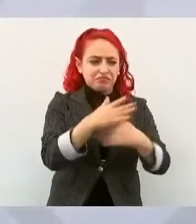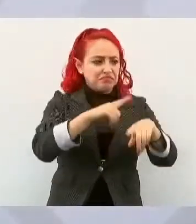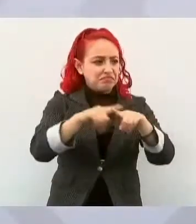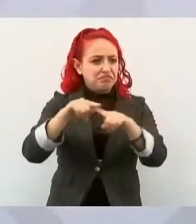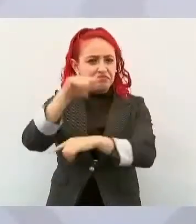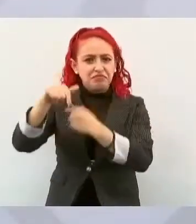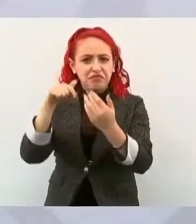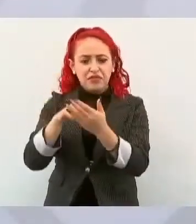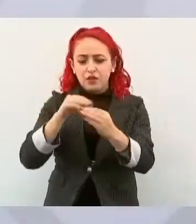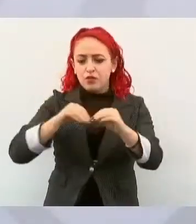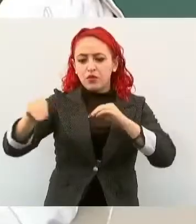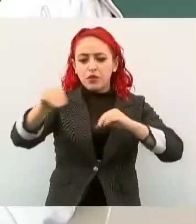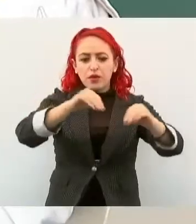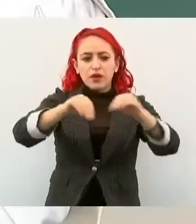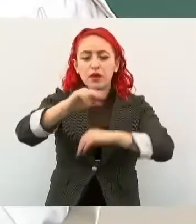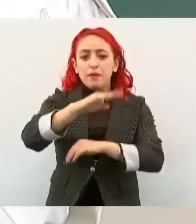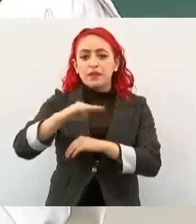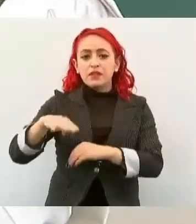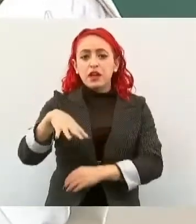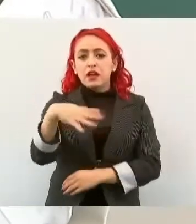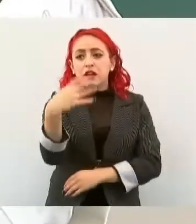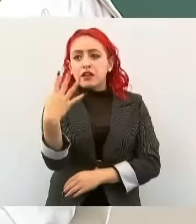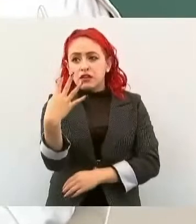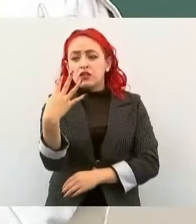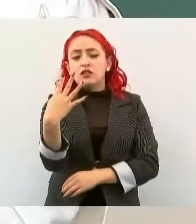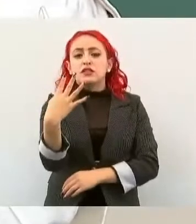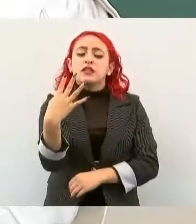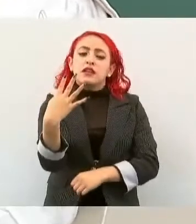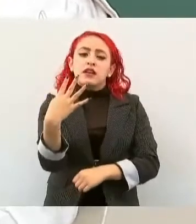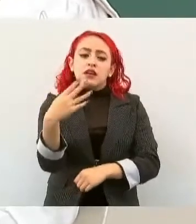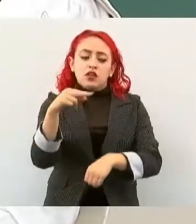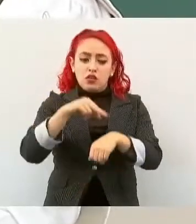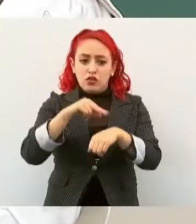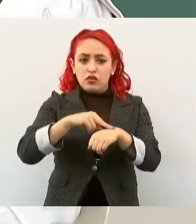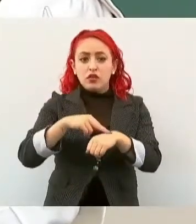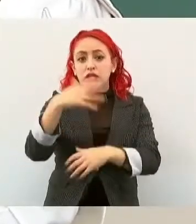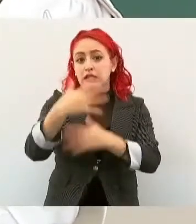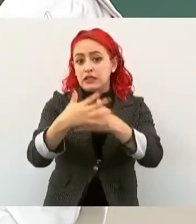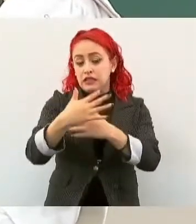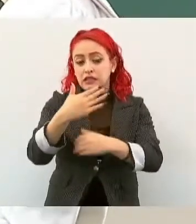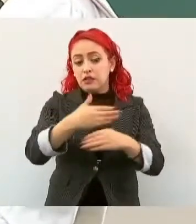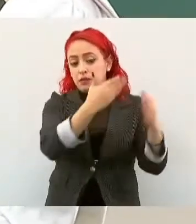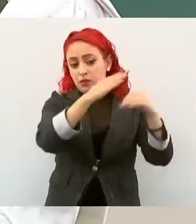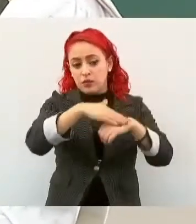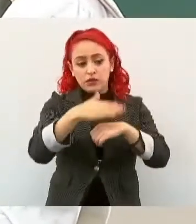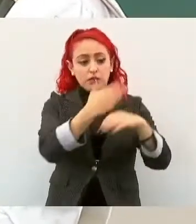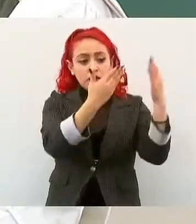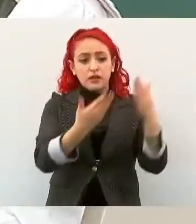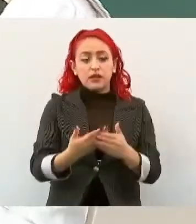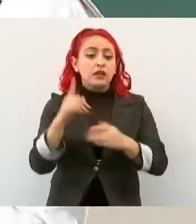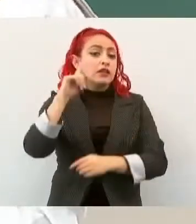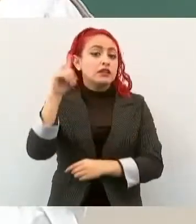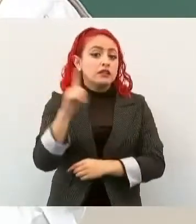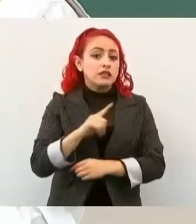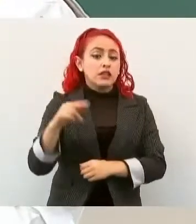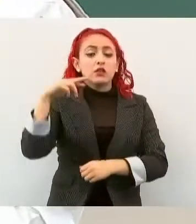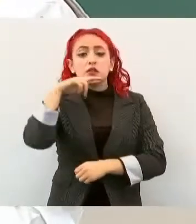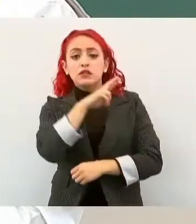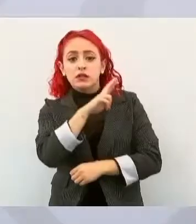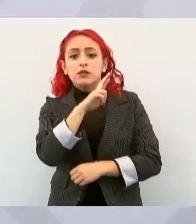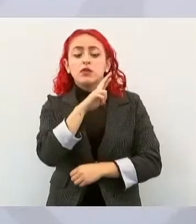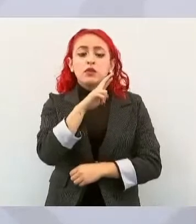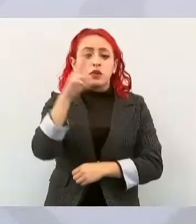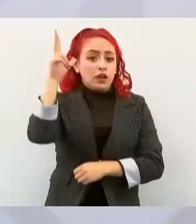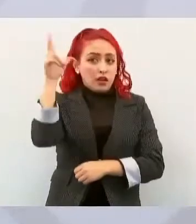lugares de Michoacán, 14 más 15 que llegarán la próxima semana, que están en Zitácuaro, en Zamora, en Uruapan, en